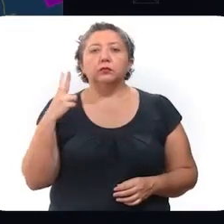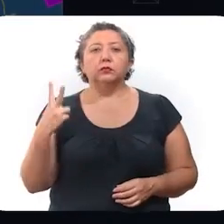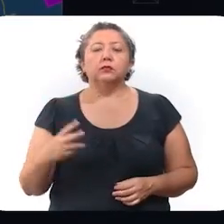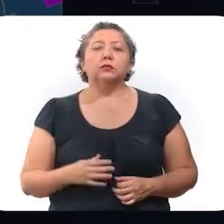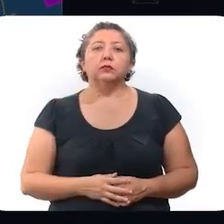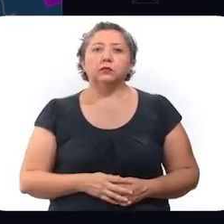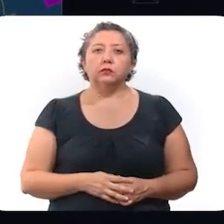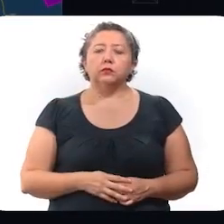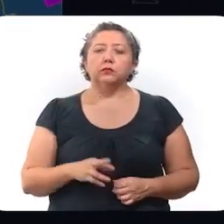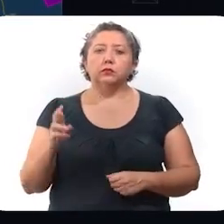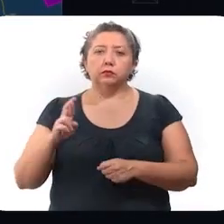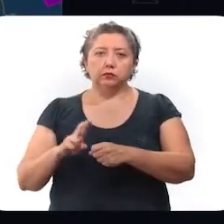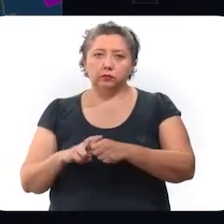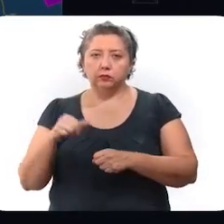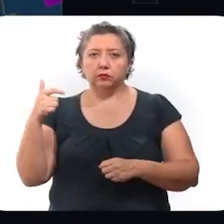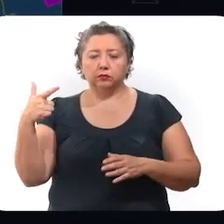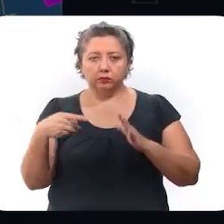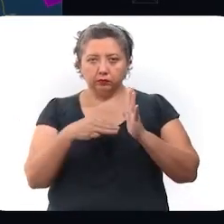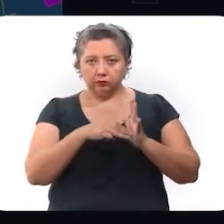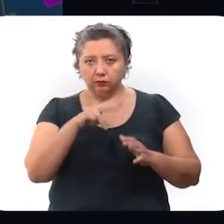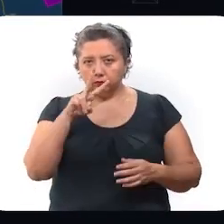4.542, en la zona sur,